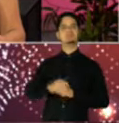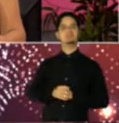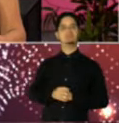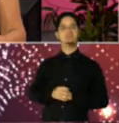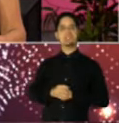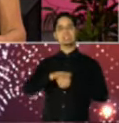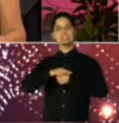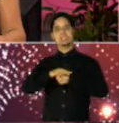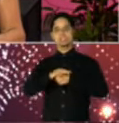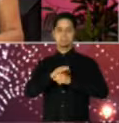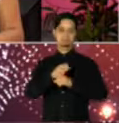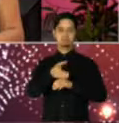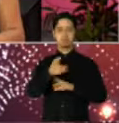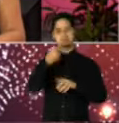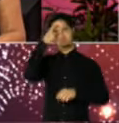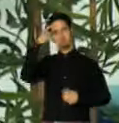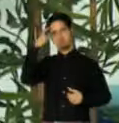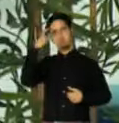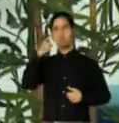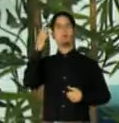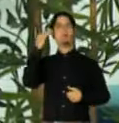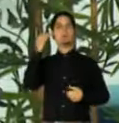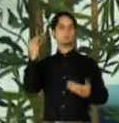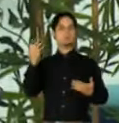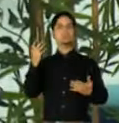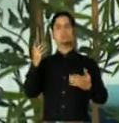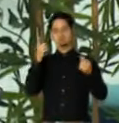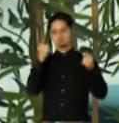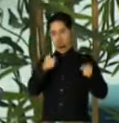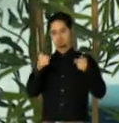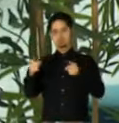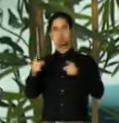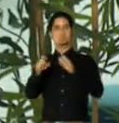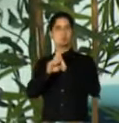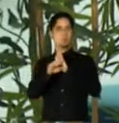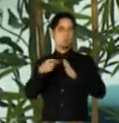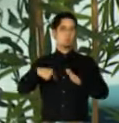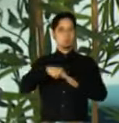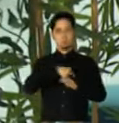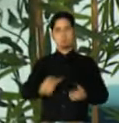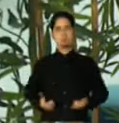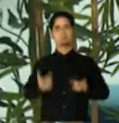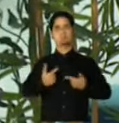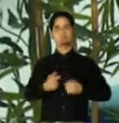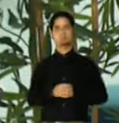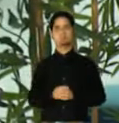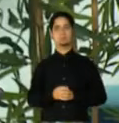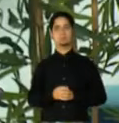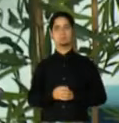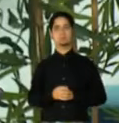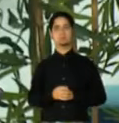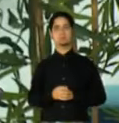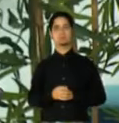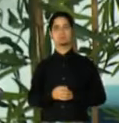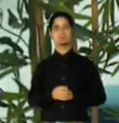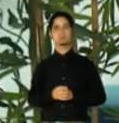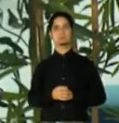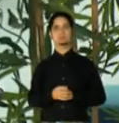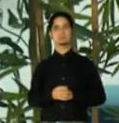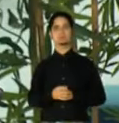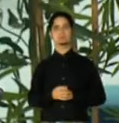postraumático, quizás es la manifestación más severa después de eventos traumáticos como lo que estamos viviendo. Pero realmente el